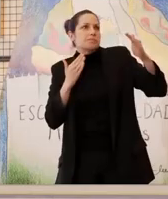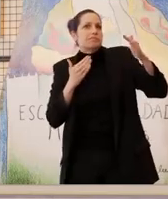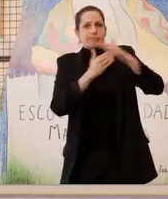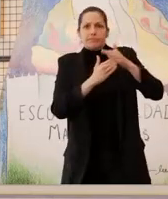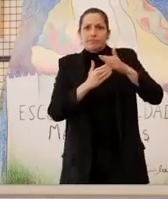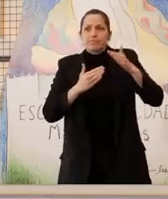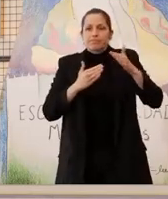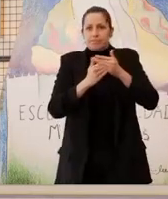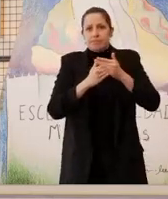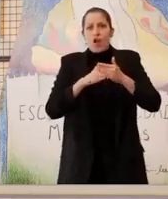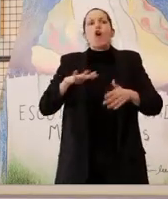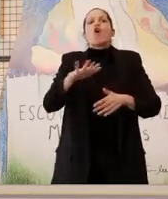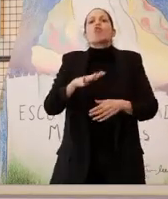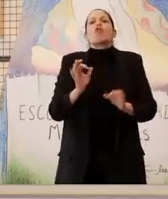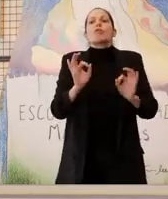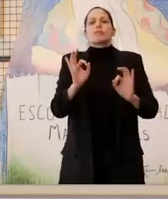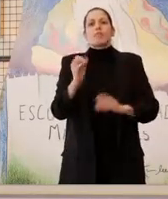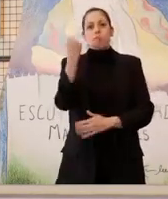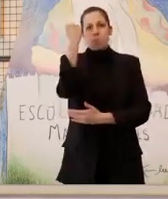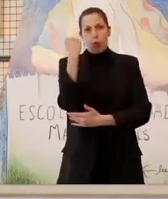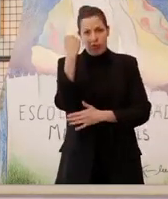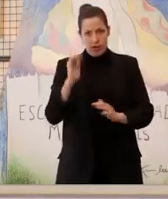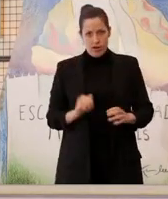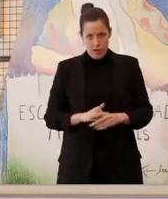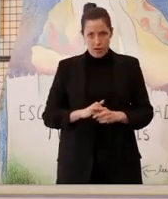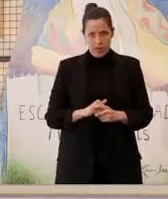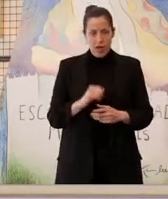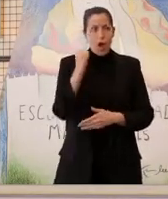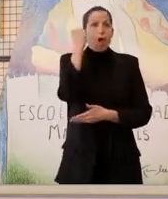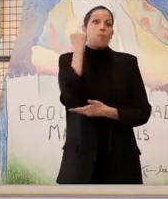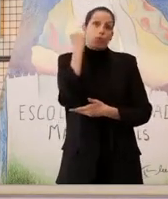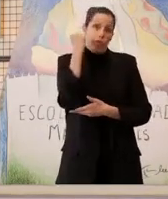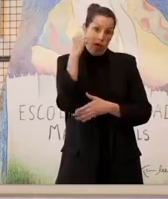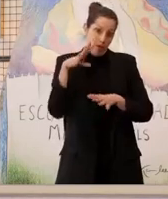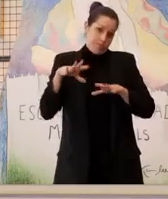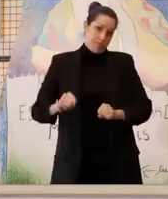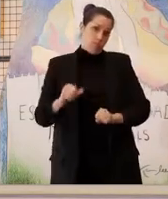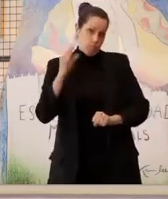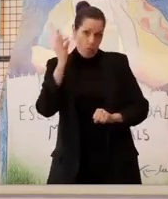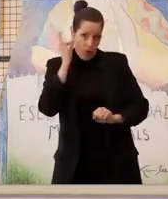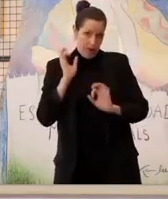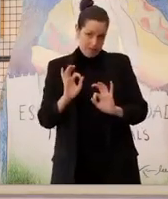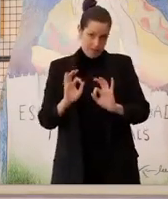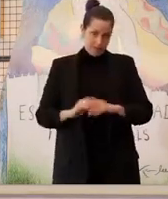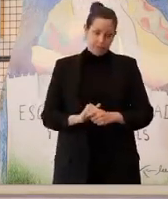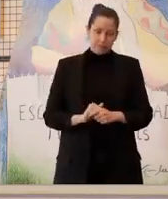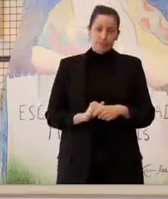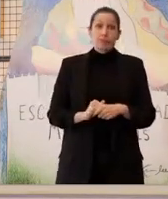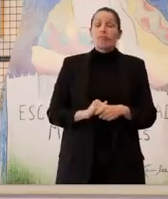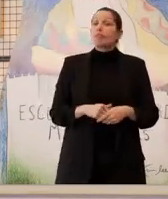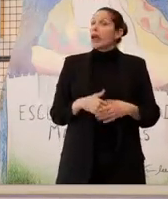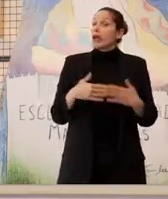el poder se concentra la impermeabilidad para las mujeres de pronto